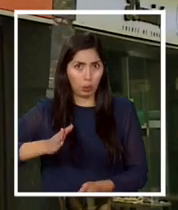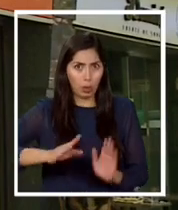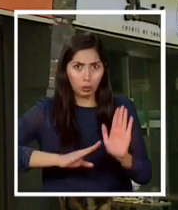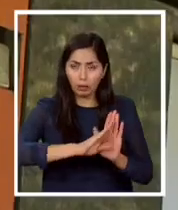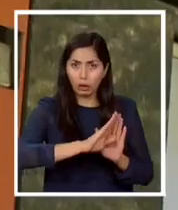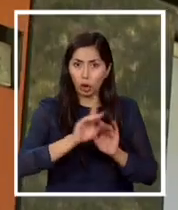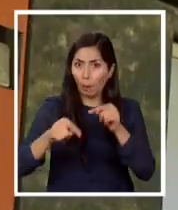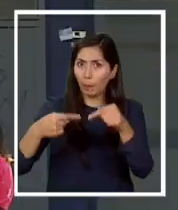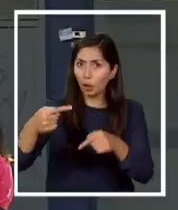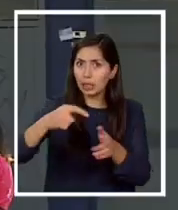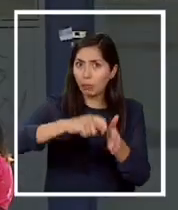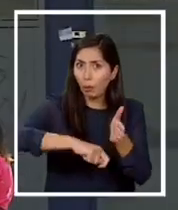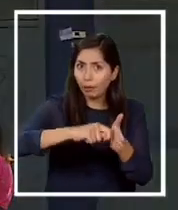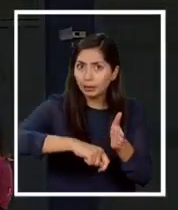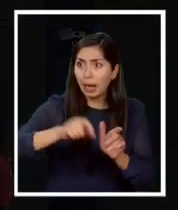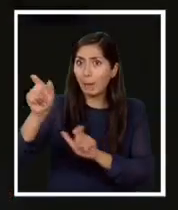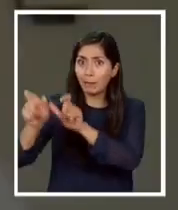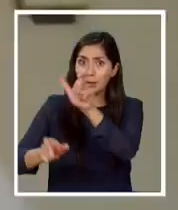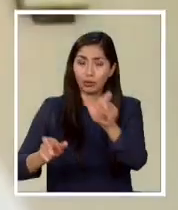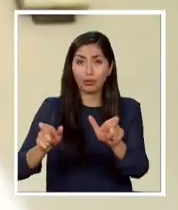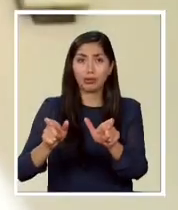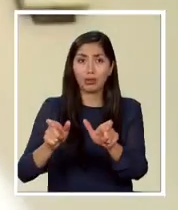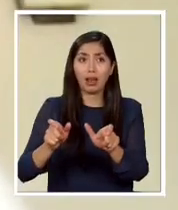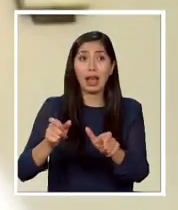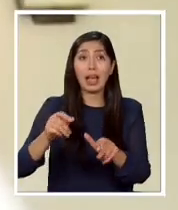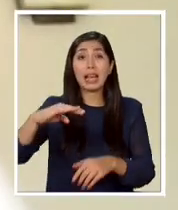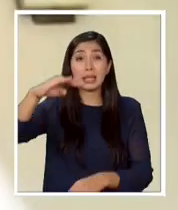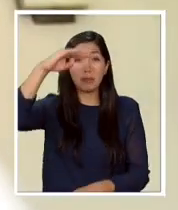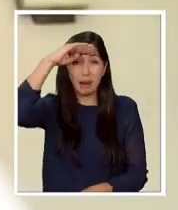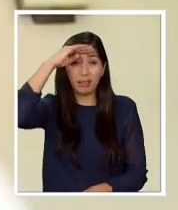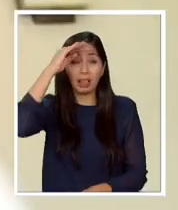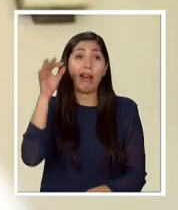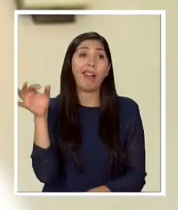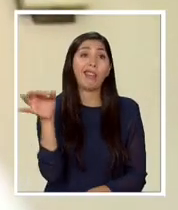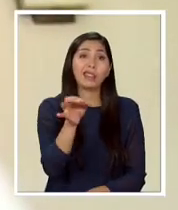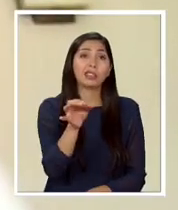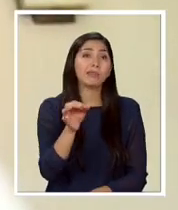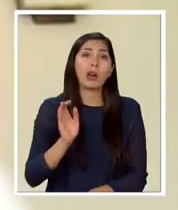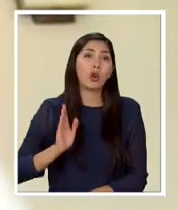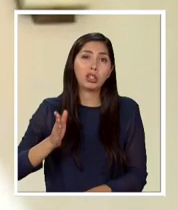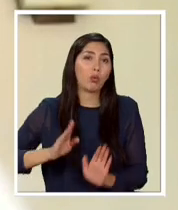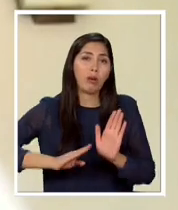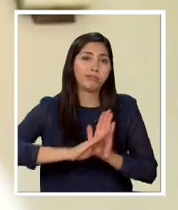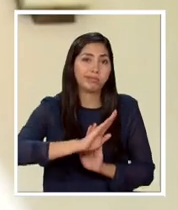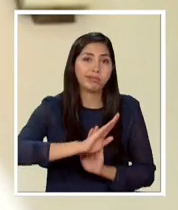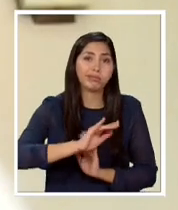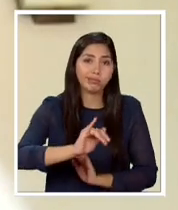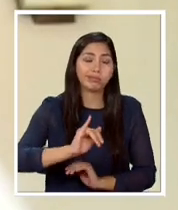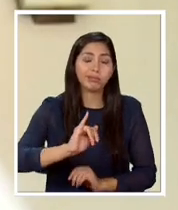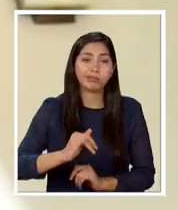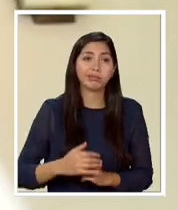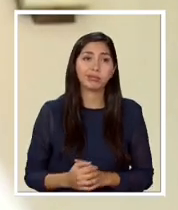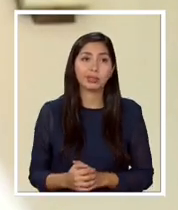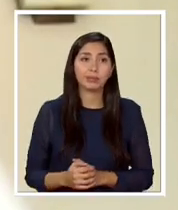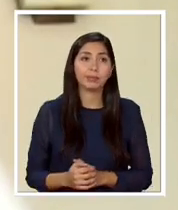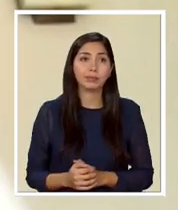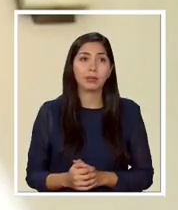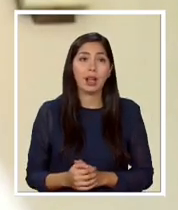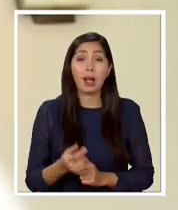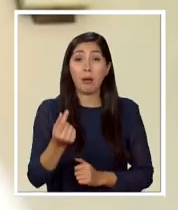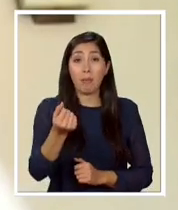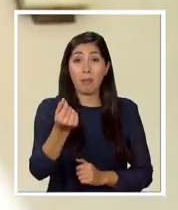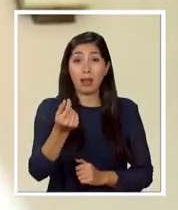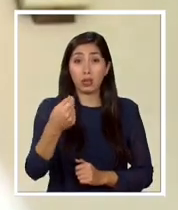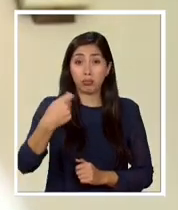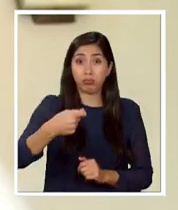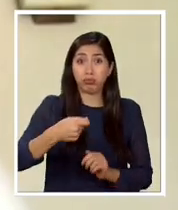Al menos los expertos no tienen dudas. No creo que se vaya a estacionar mientras no haya señales claras que la trayectoria de inflación